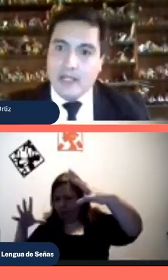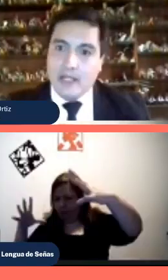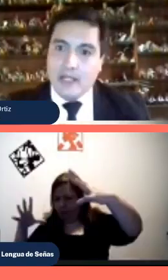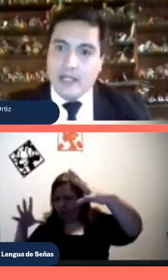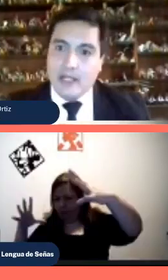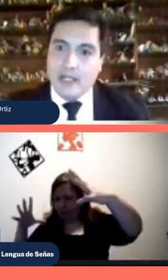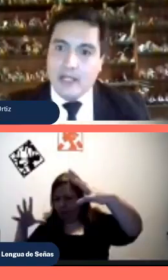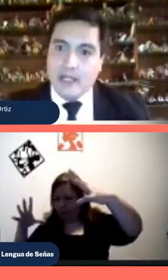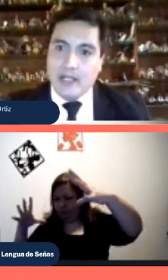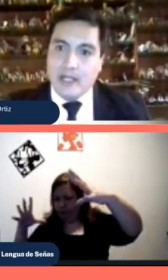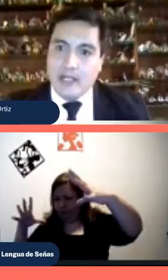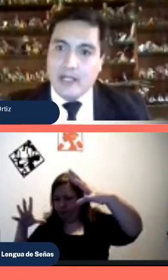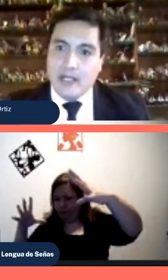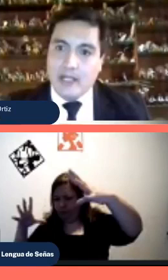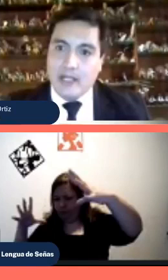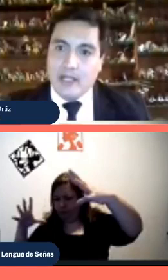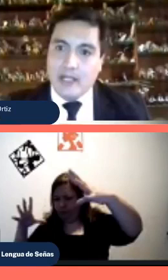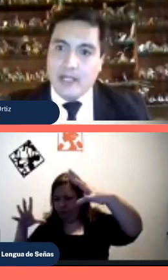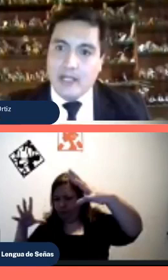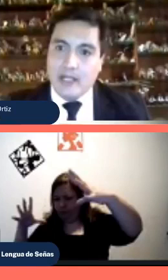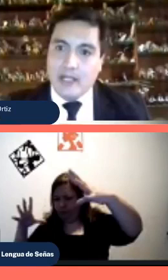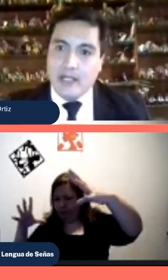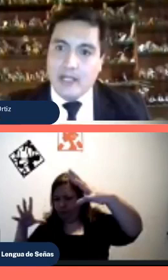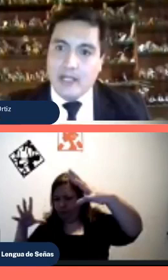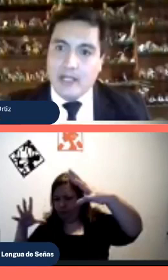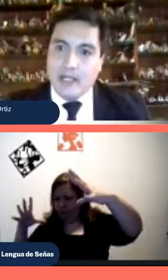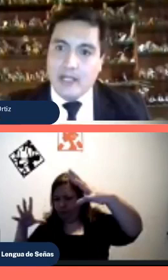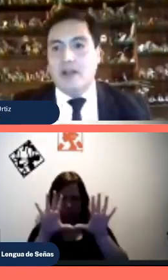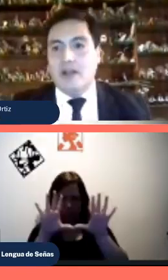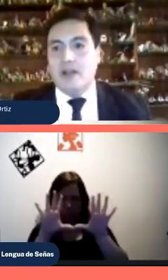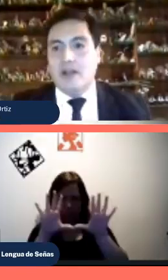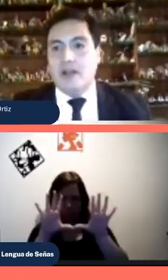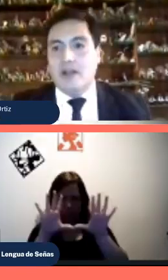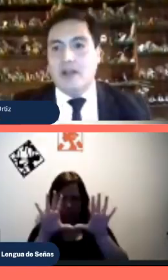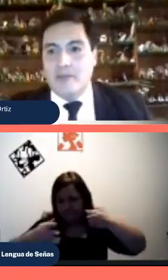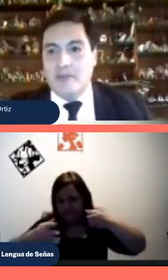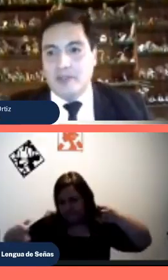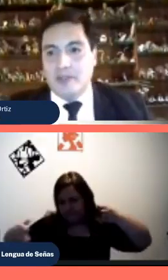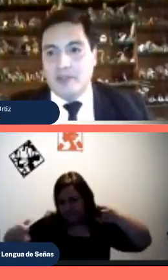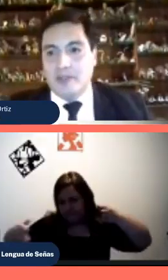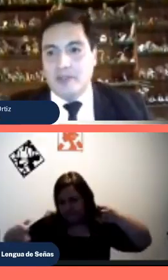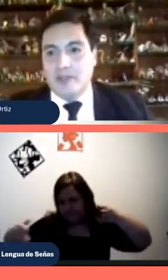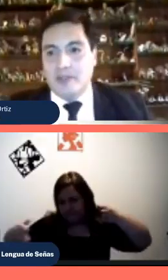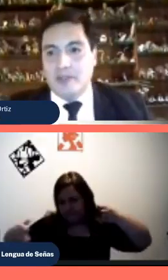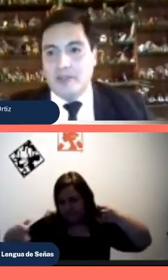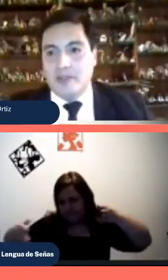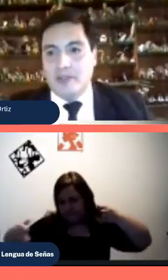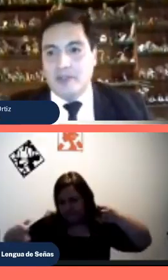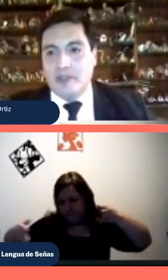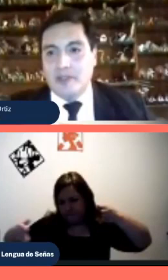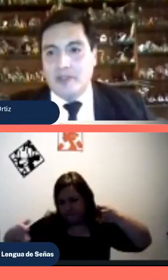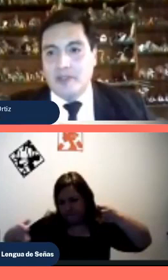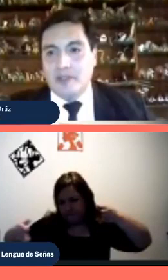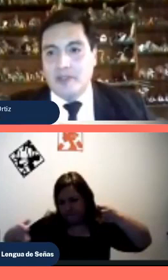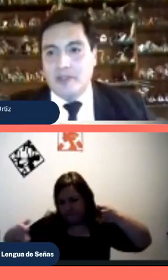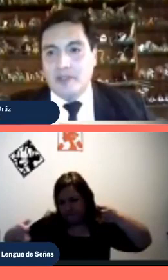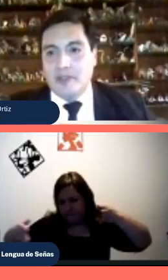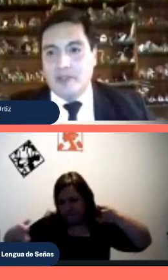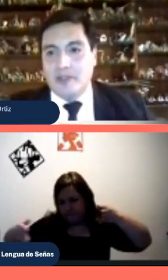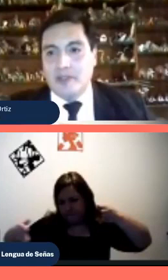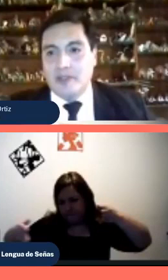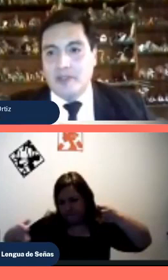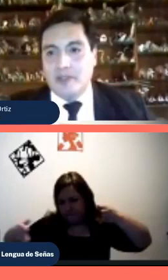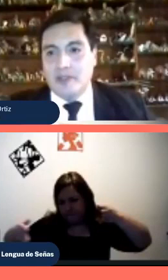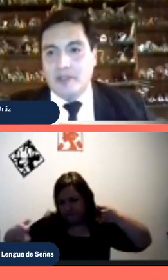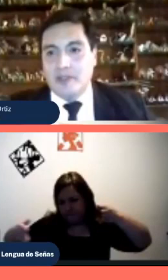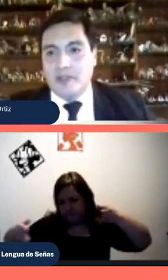los mosasaurios, nos daría un animal de unos 10 metros de largo, 10 a 11 aproximadamente, lo cual es bastante grande. Sí, bastante